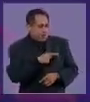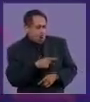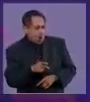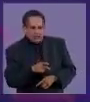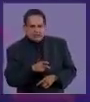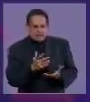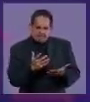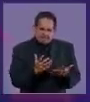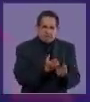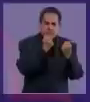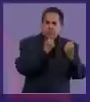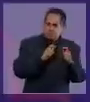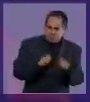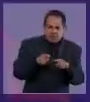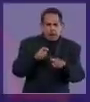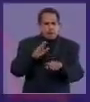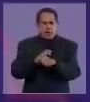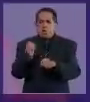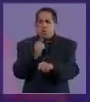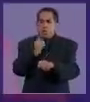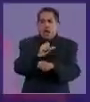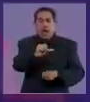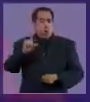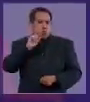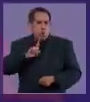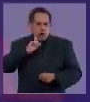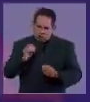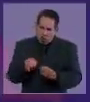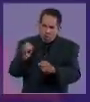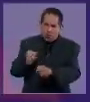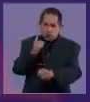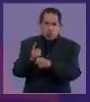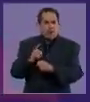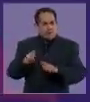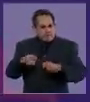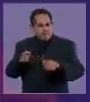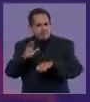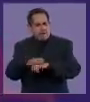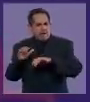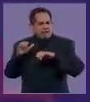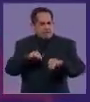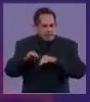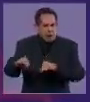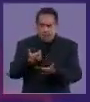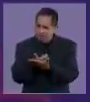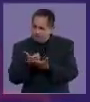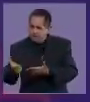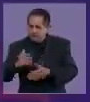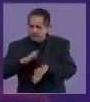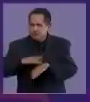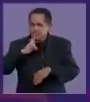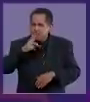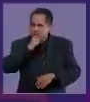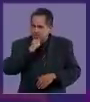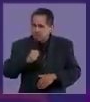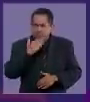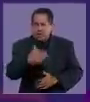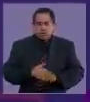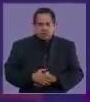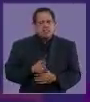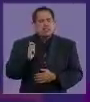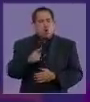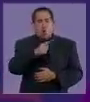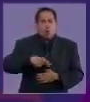que le vamos a dar mejores oportunidades a las mujeres, que se va a generar más empleo y que va a estar mejor pagado. En pocas palabras, que